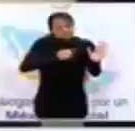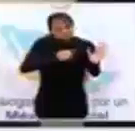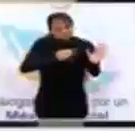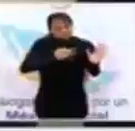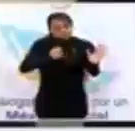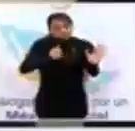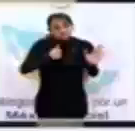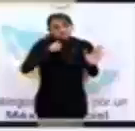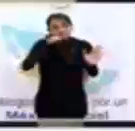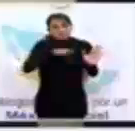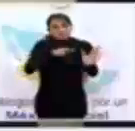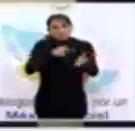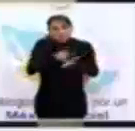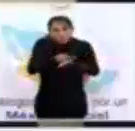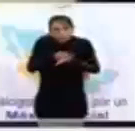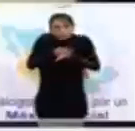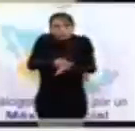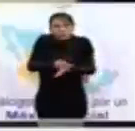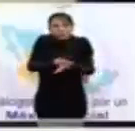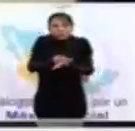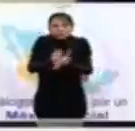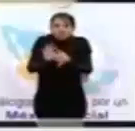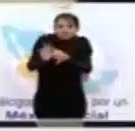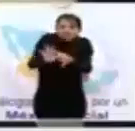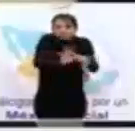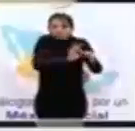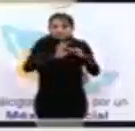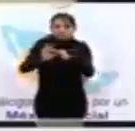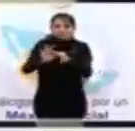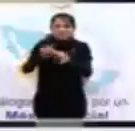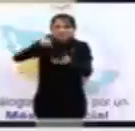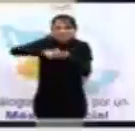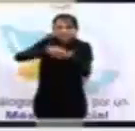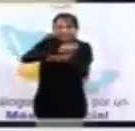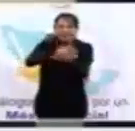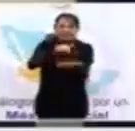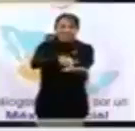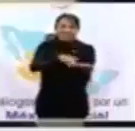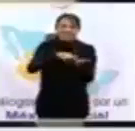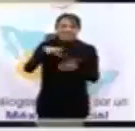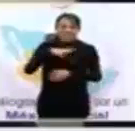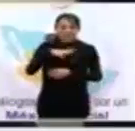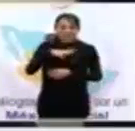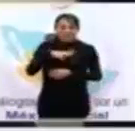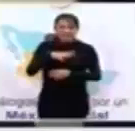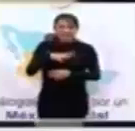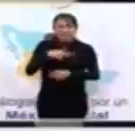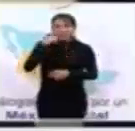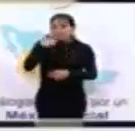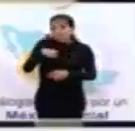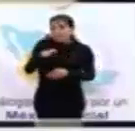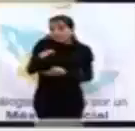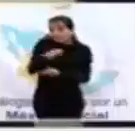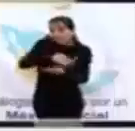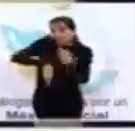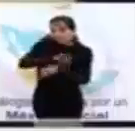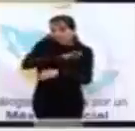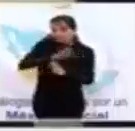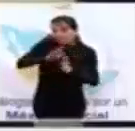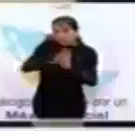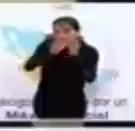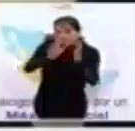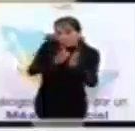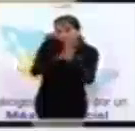ordenador de la política pública. El territorio permite modelos de participación, de integración, de